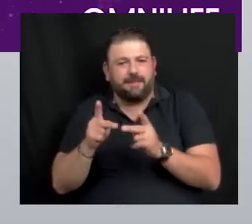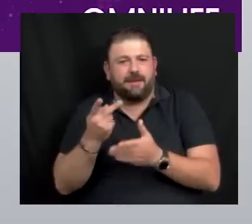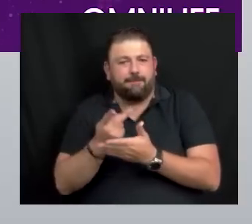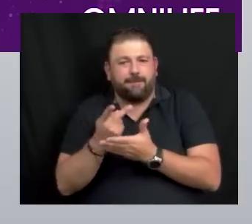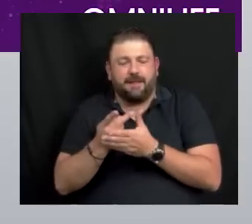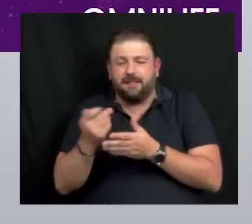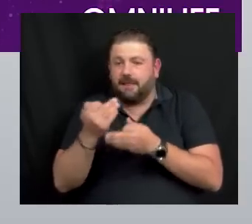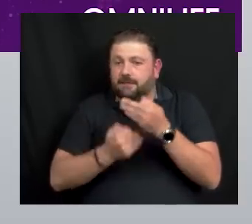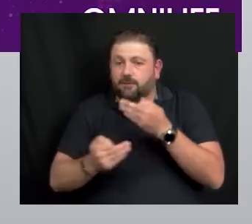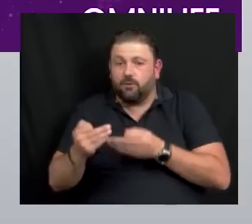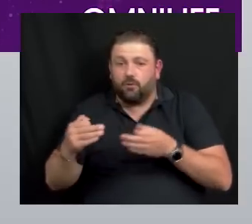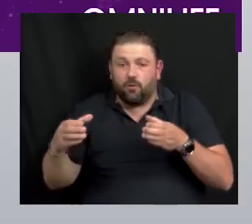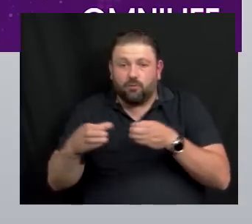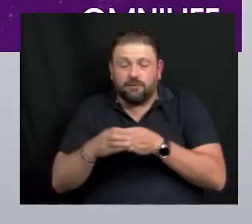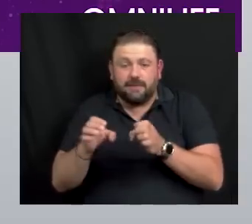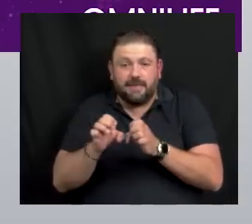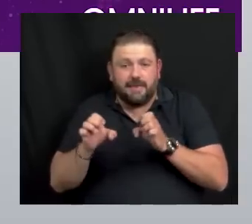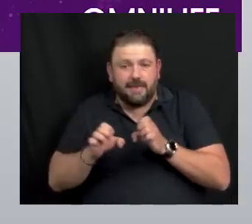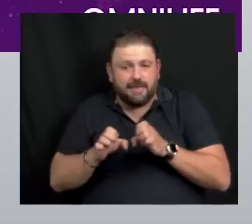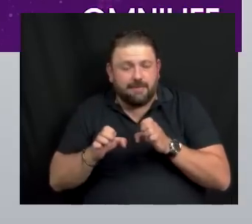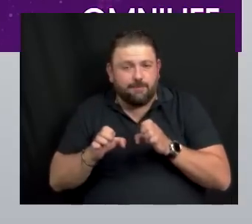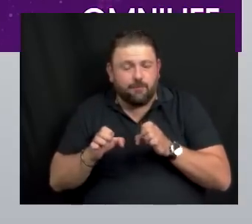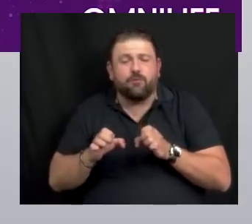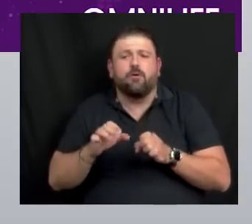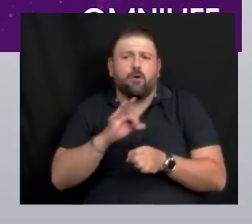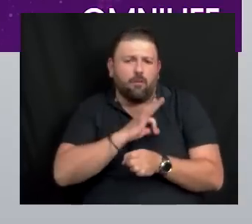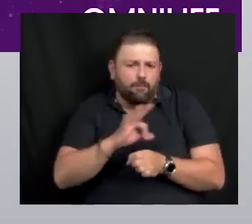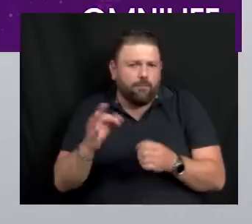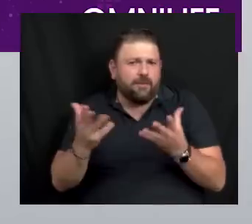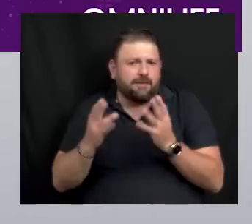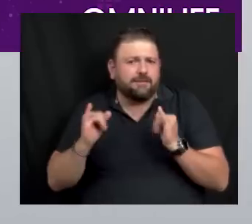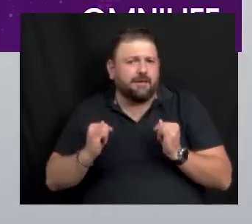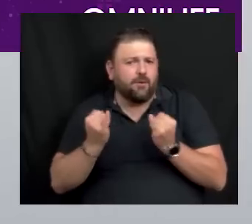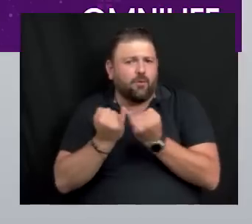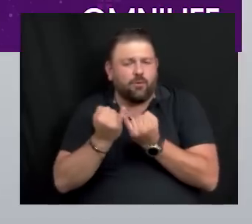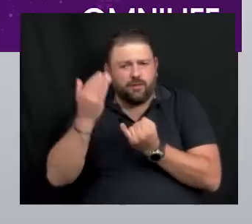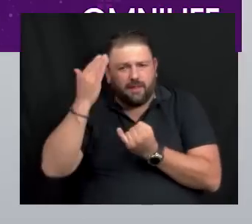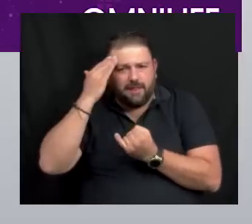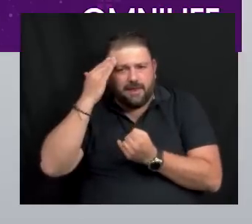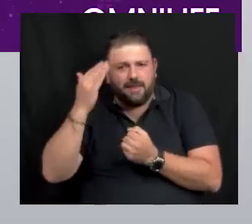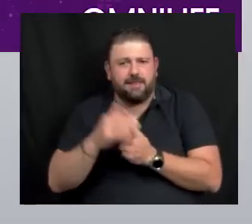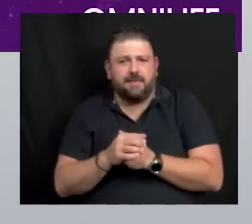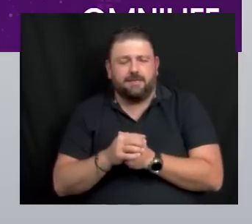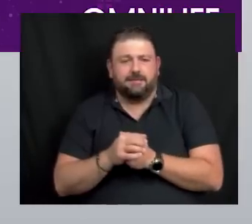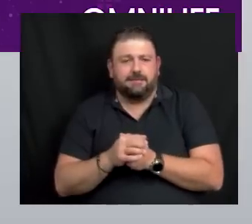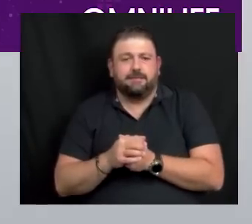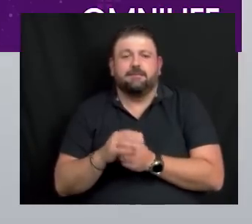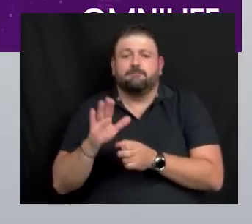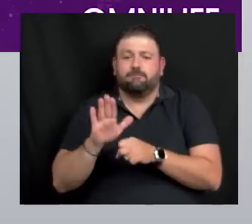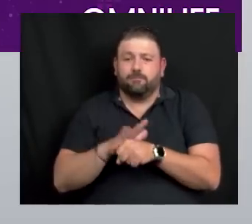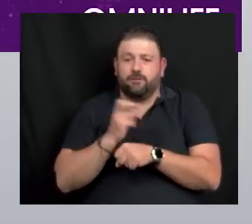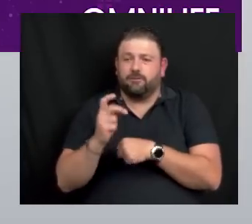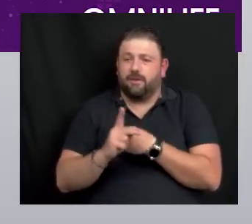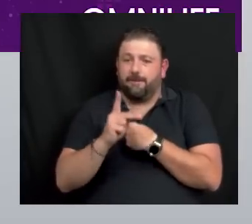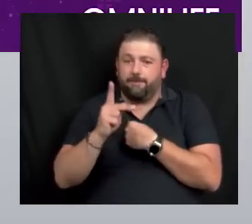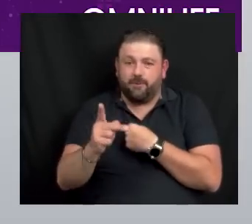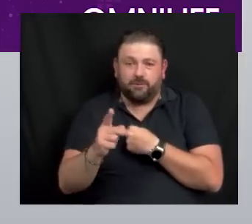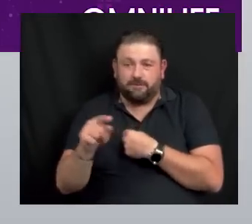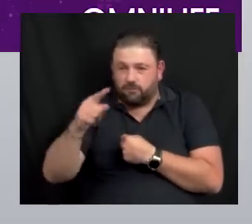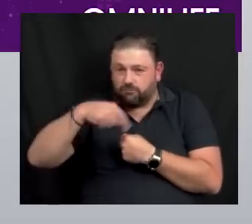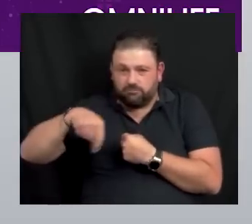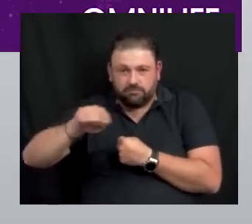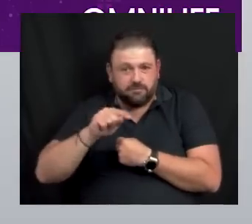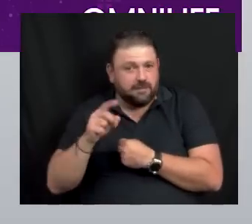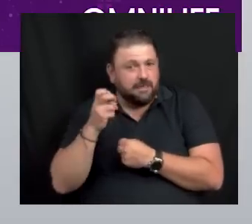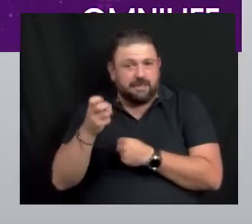mismo mes. Ahora vamos a hacer una junta de líderes donde les diga, el próximo escalón es Día Morado.